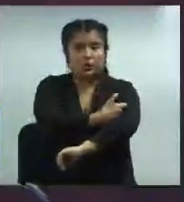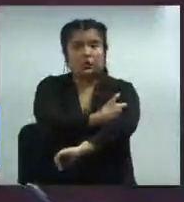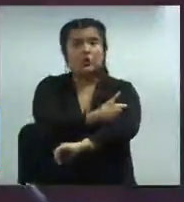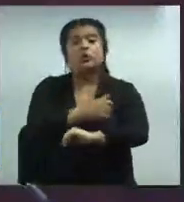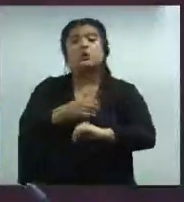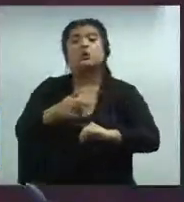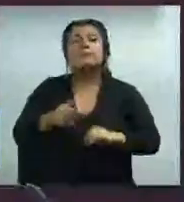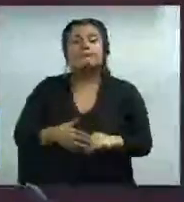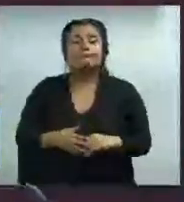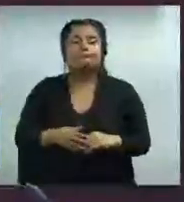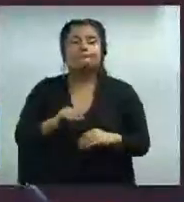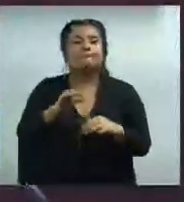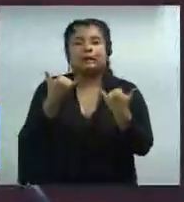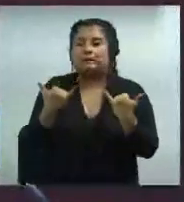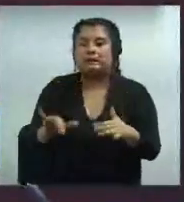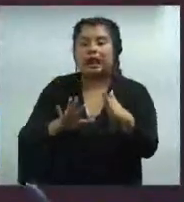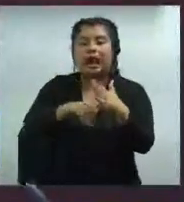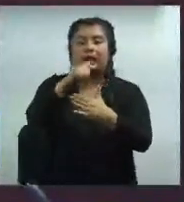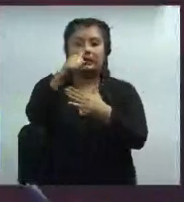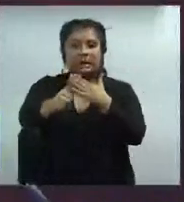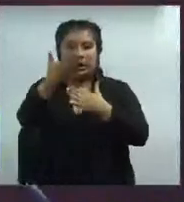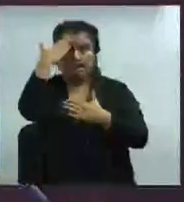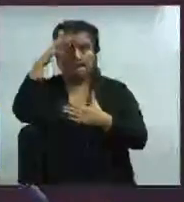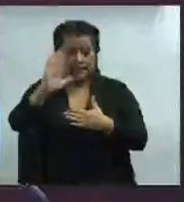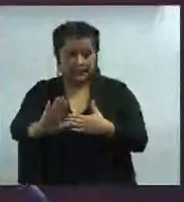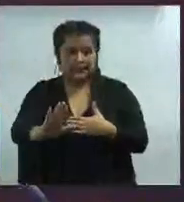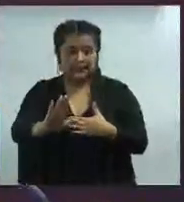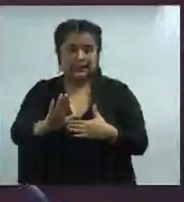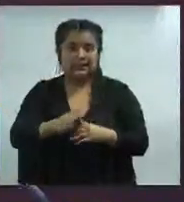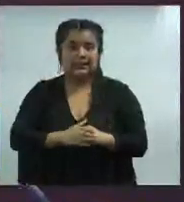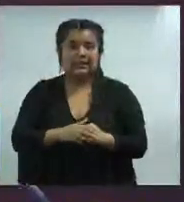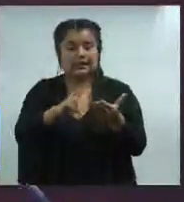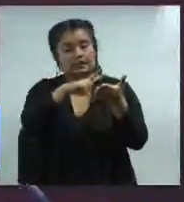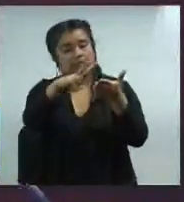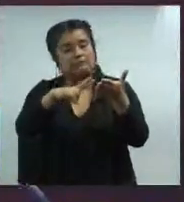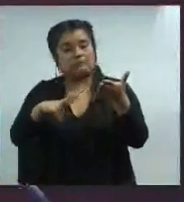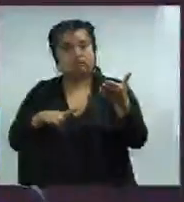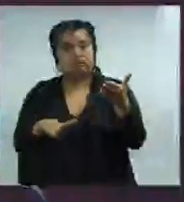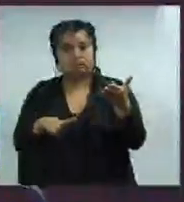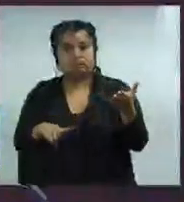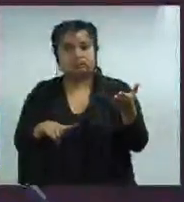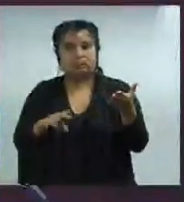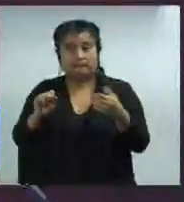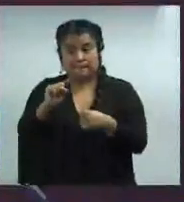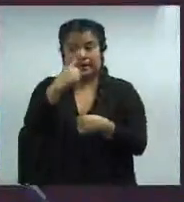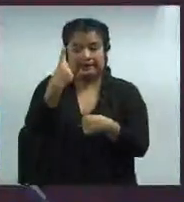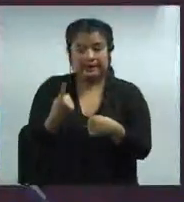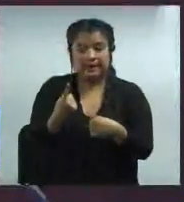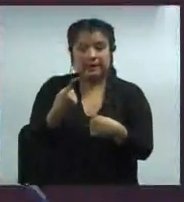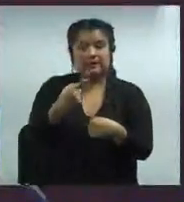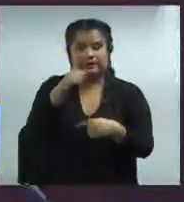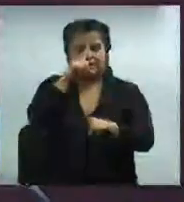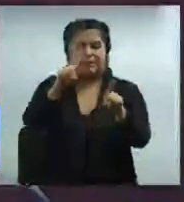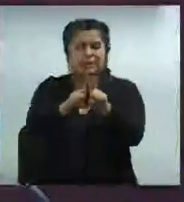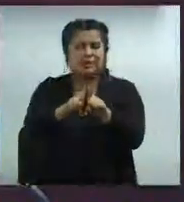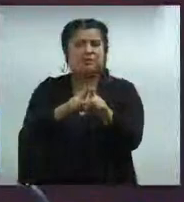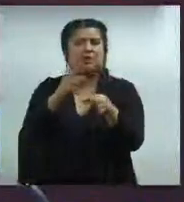que ya quedó agendada para el día de mañana en primera lectura y se está pretendiendo agendar para su segunda.